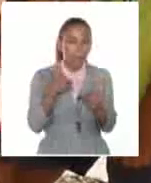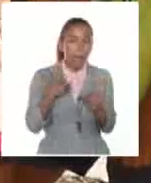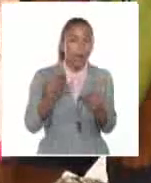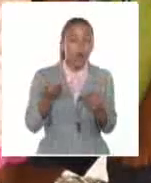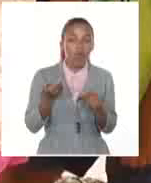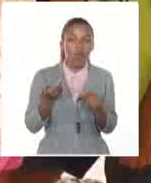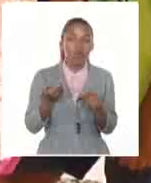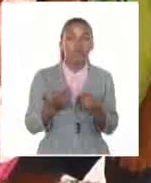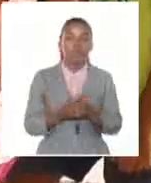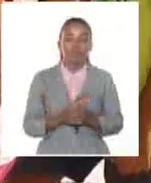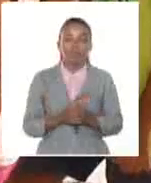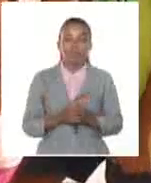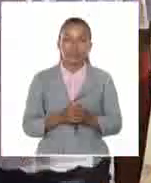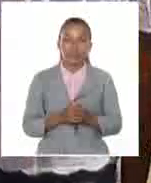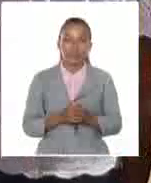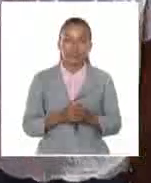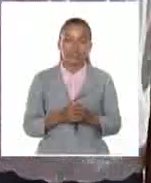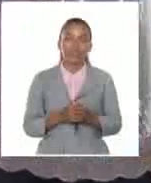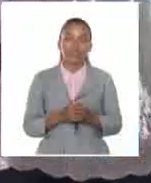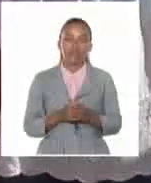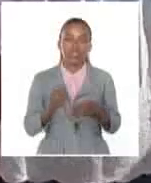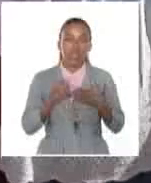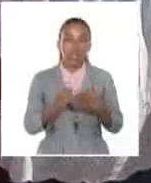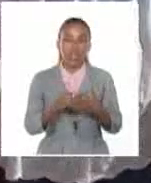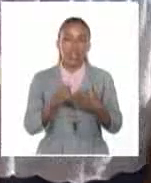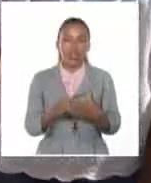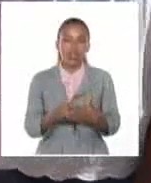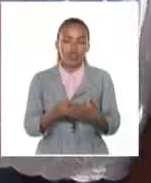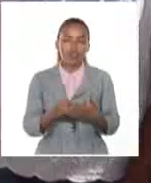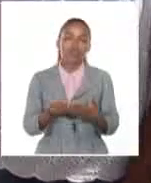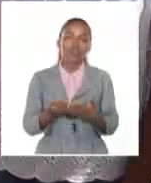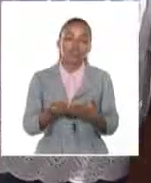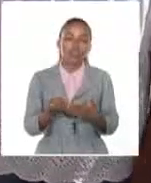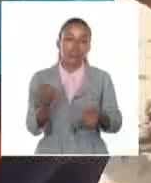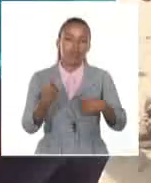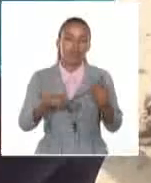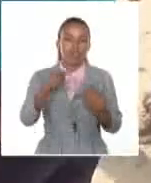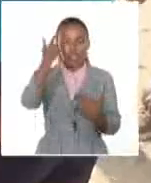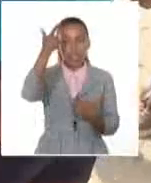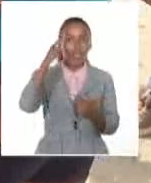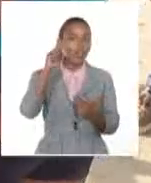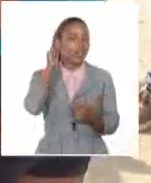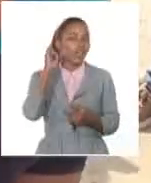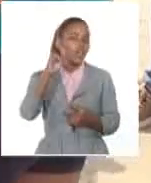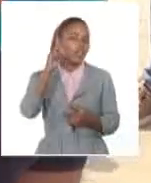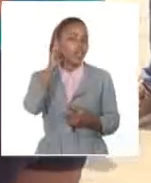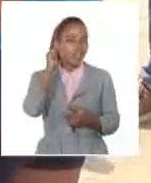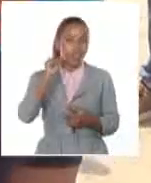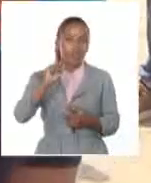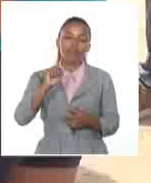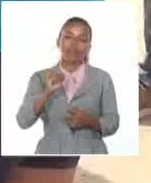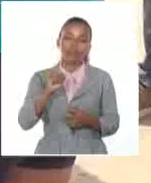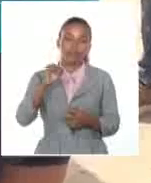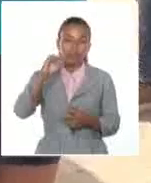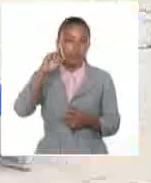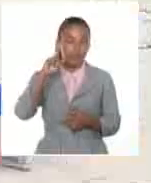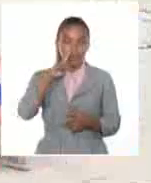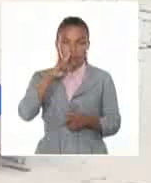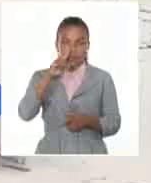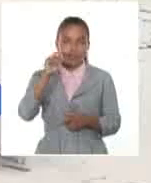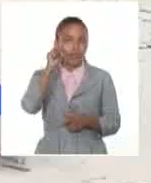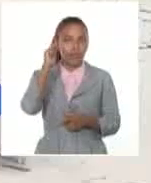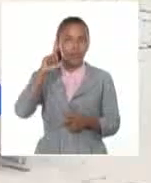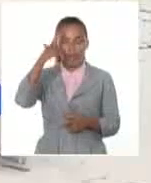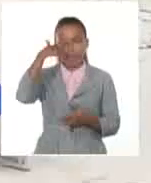y antiinflamatorias para el tratamiento del cáncer, la producción de biofertilizantes de uso agrícola y la industria cosmética.